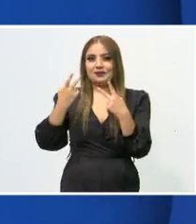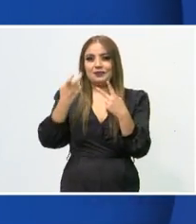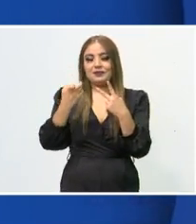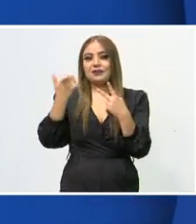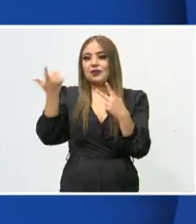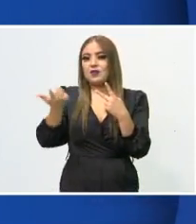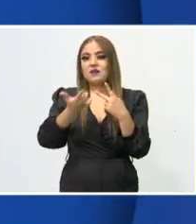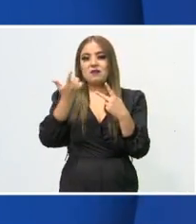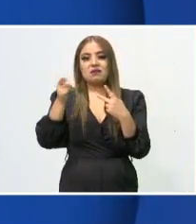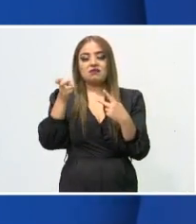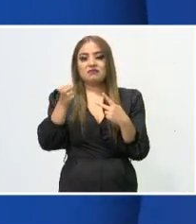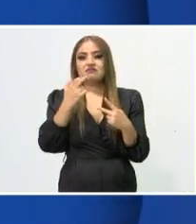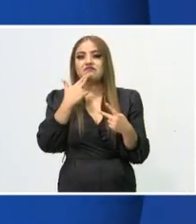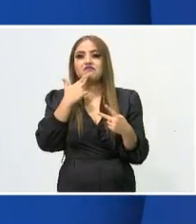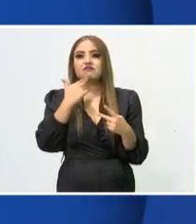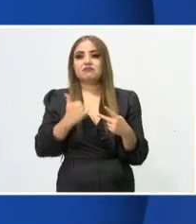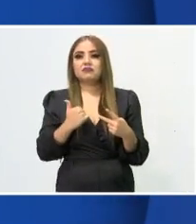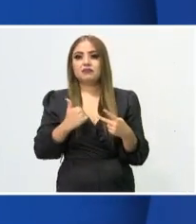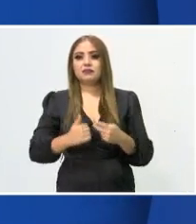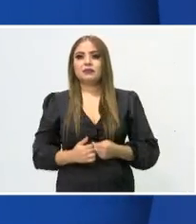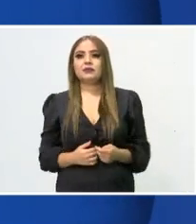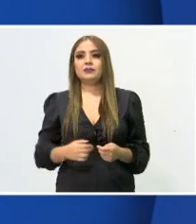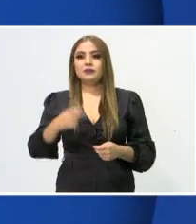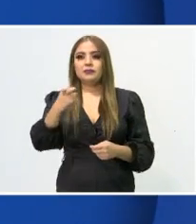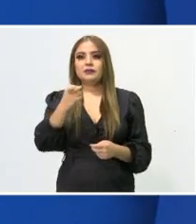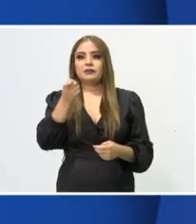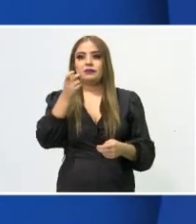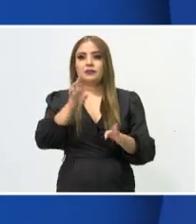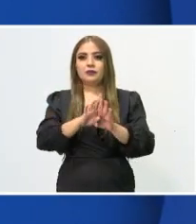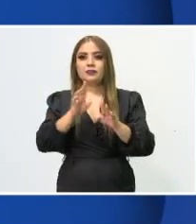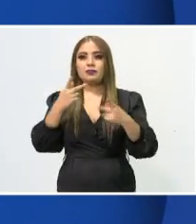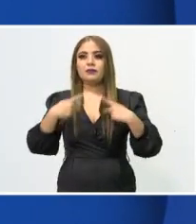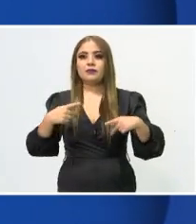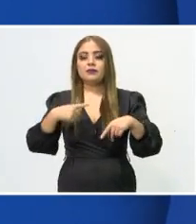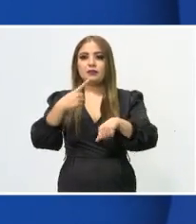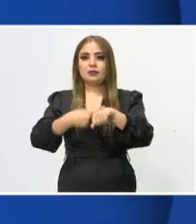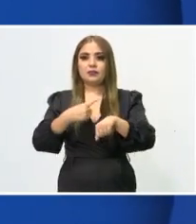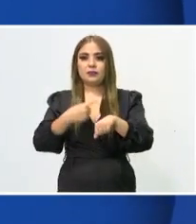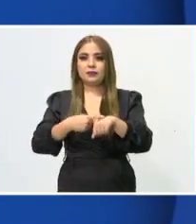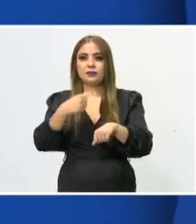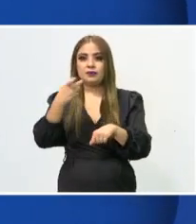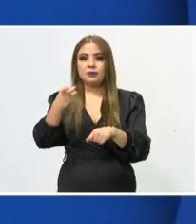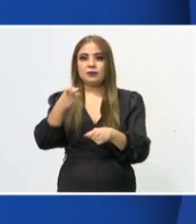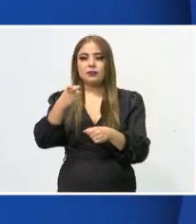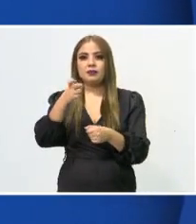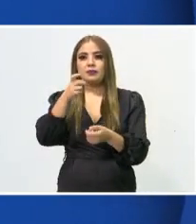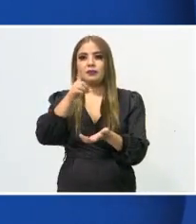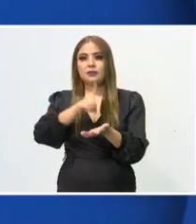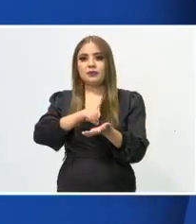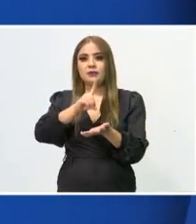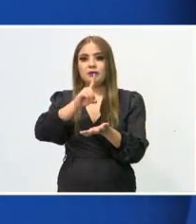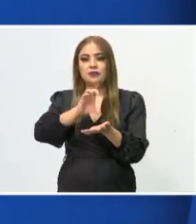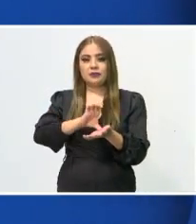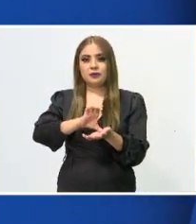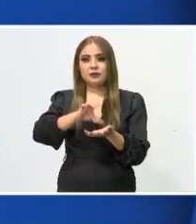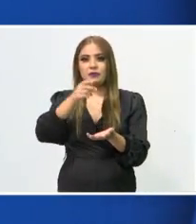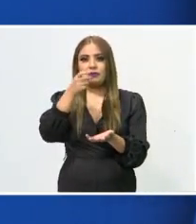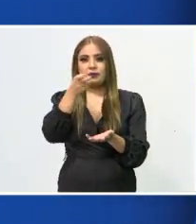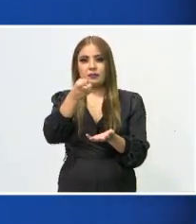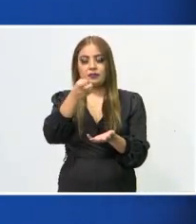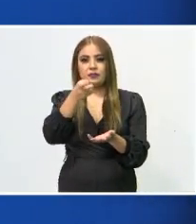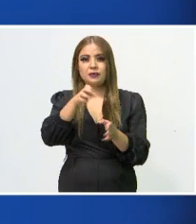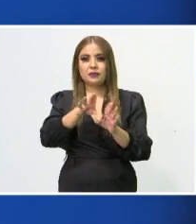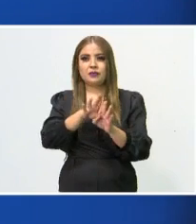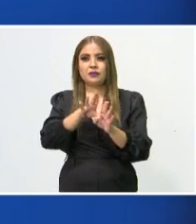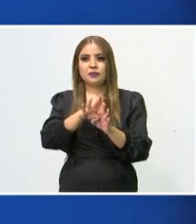no funcionan, por lo que los pacientes que tienen una discapacidad motriz deben subir con ayuda de sus familiares por